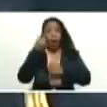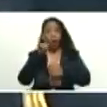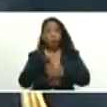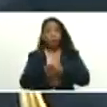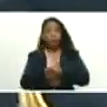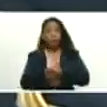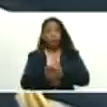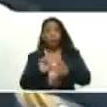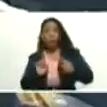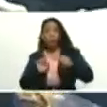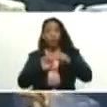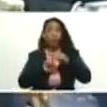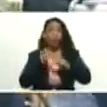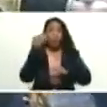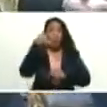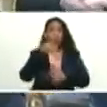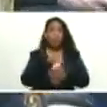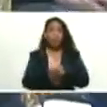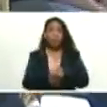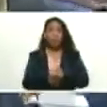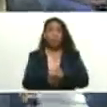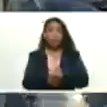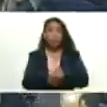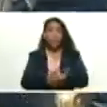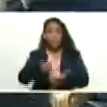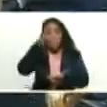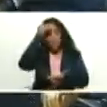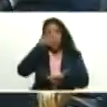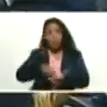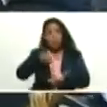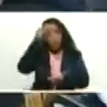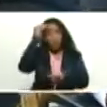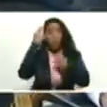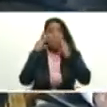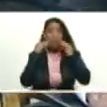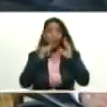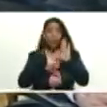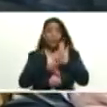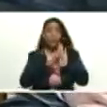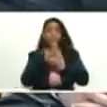a sumar conocimiento,